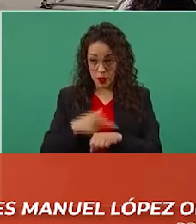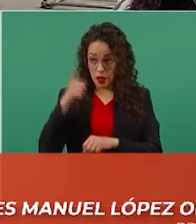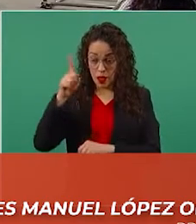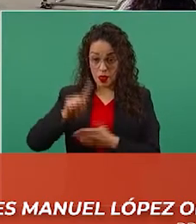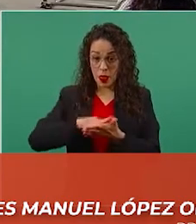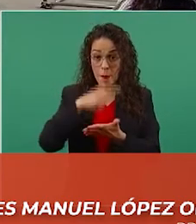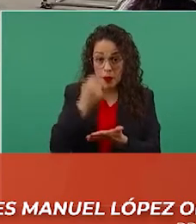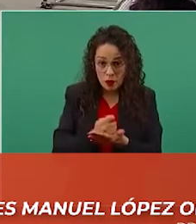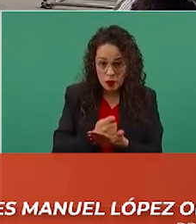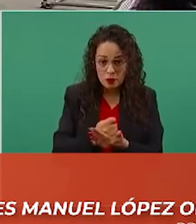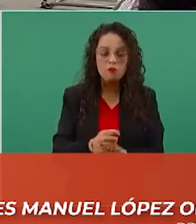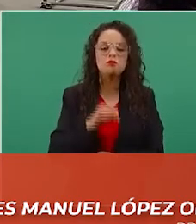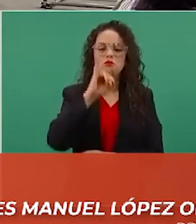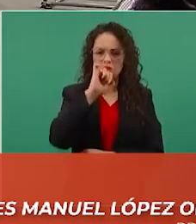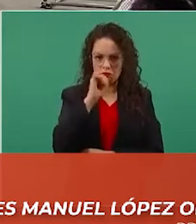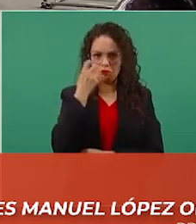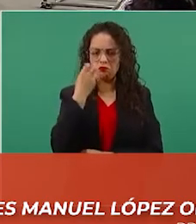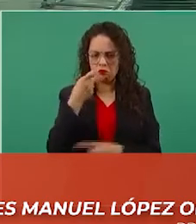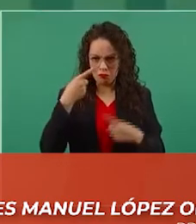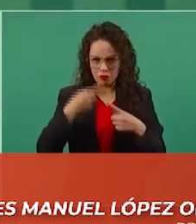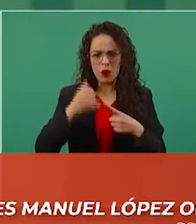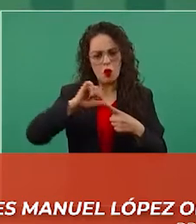Y la